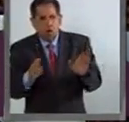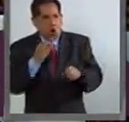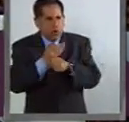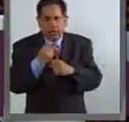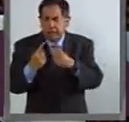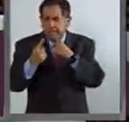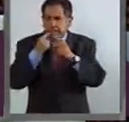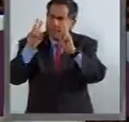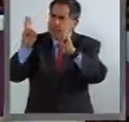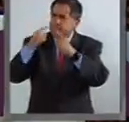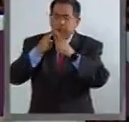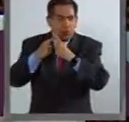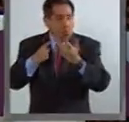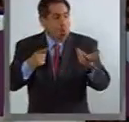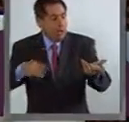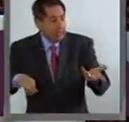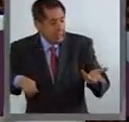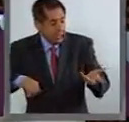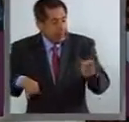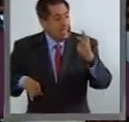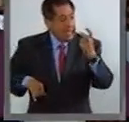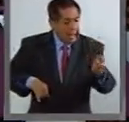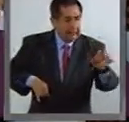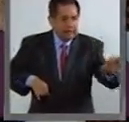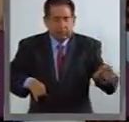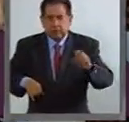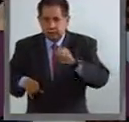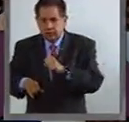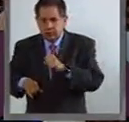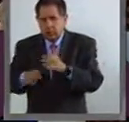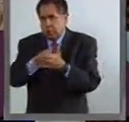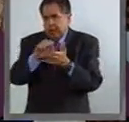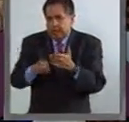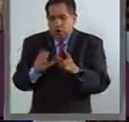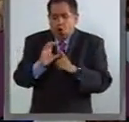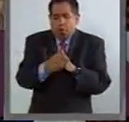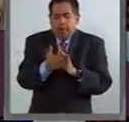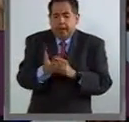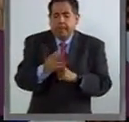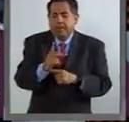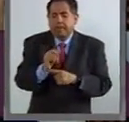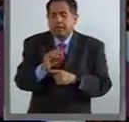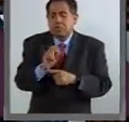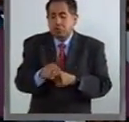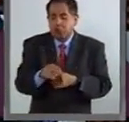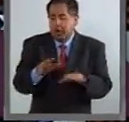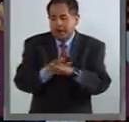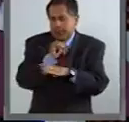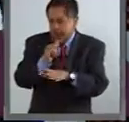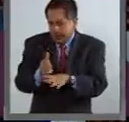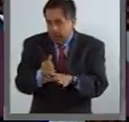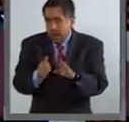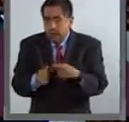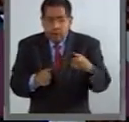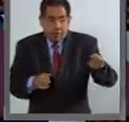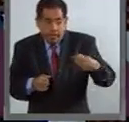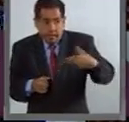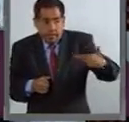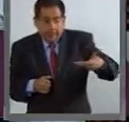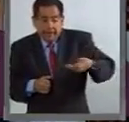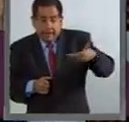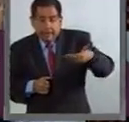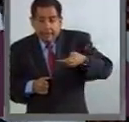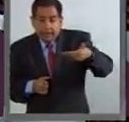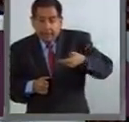debatiendo temas que le interesa a la gente. Es decir, la pura creación del Comité de Peticiones no cambia nada. Lo que cambia